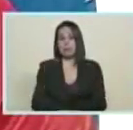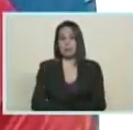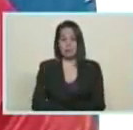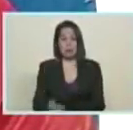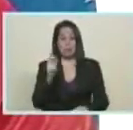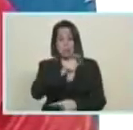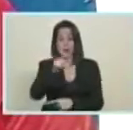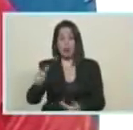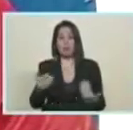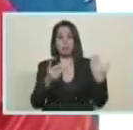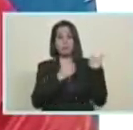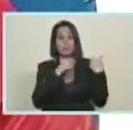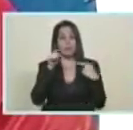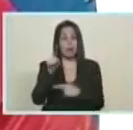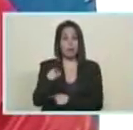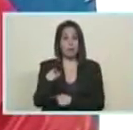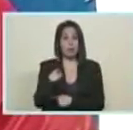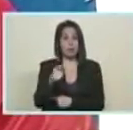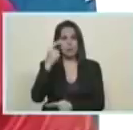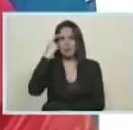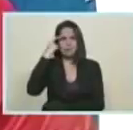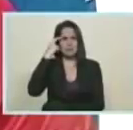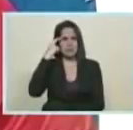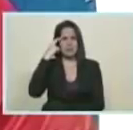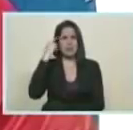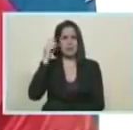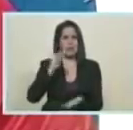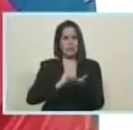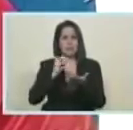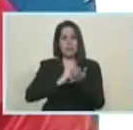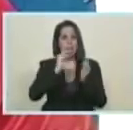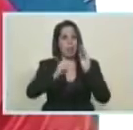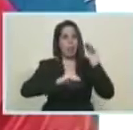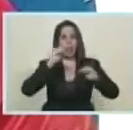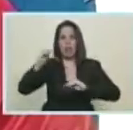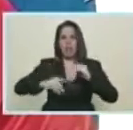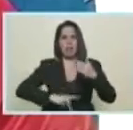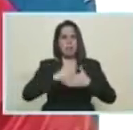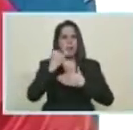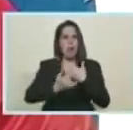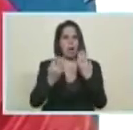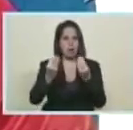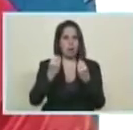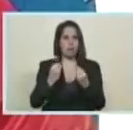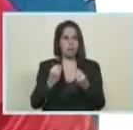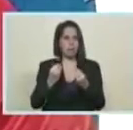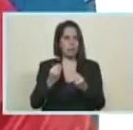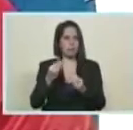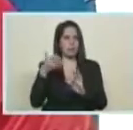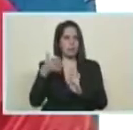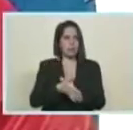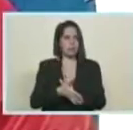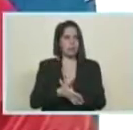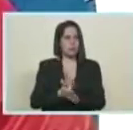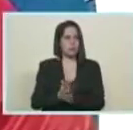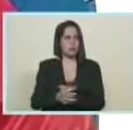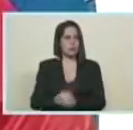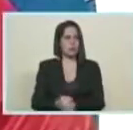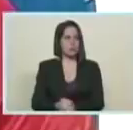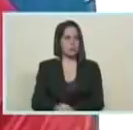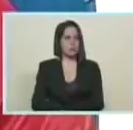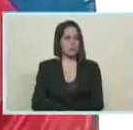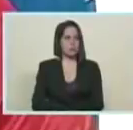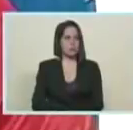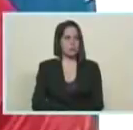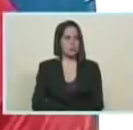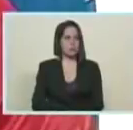esto. Ustedes no saben las veces que llamé. ¿Cómo va el plan? ¿Cómo sigue el plan? Y puras mentiras, y